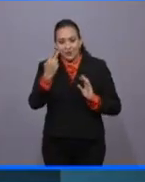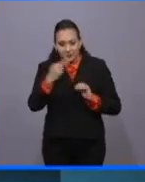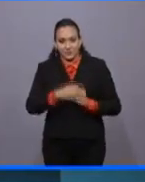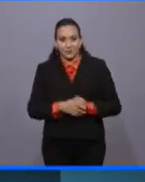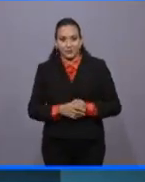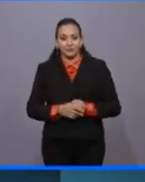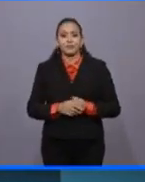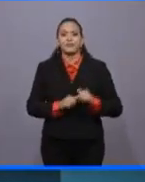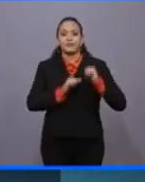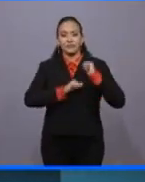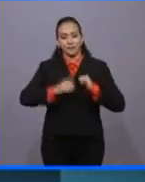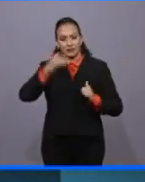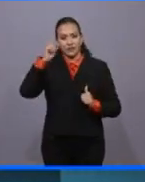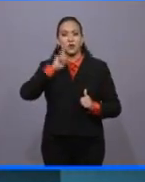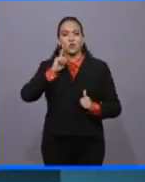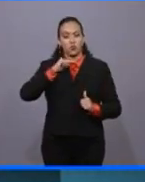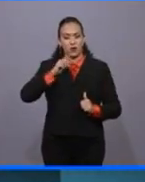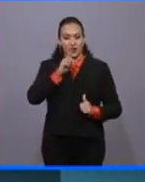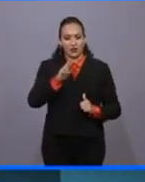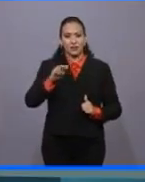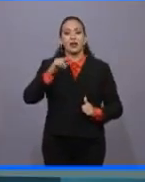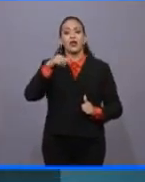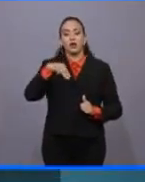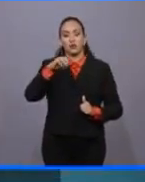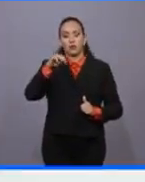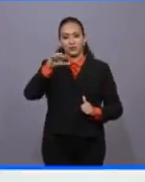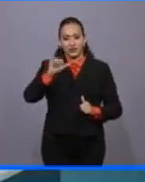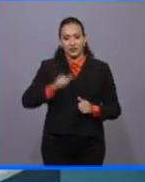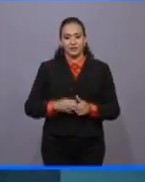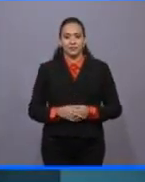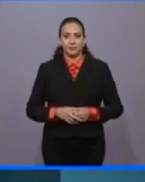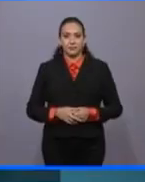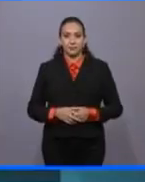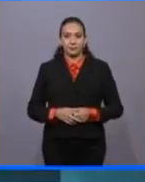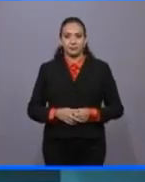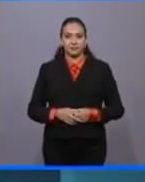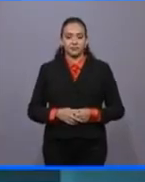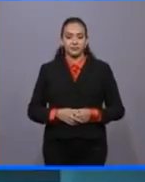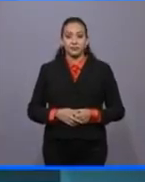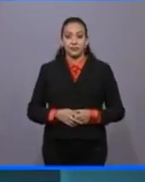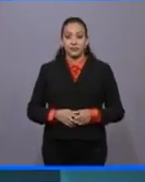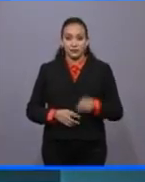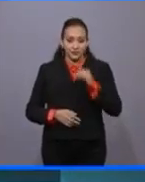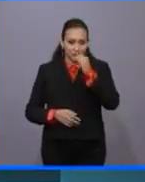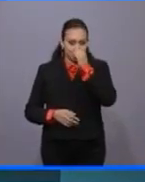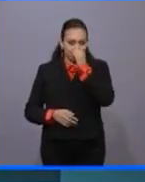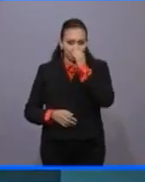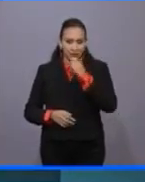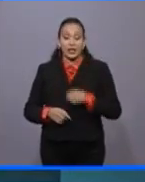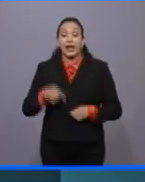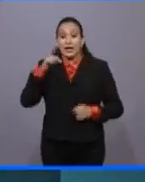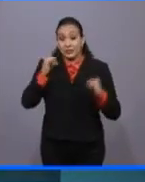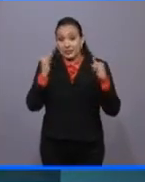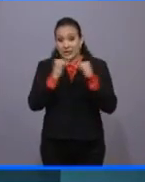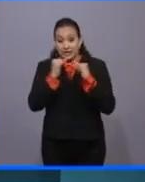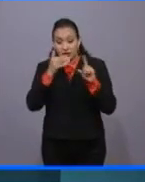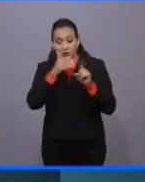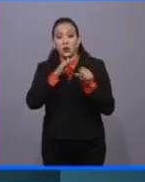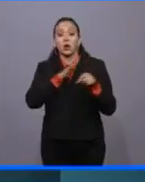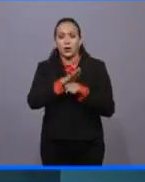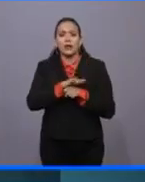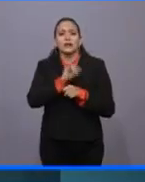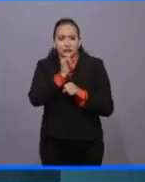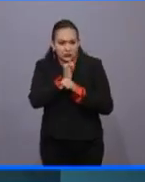2024-2025 a cargo de la doctora Mónica González Contró. Para el Instituto, el reto no solo es estudiar esta